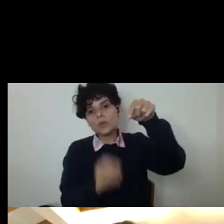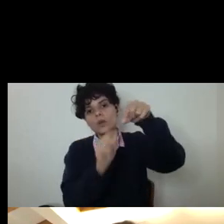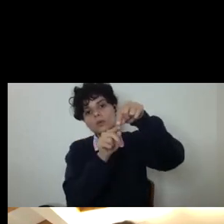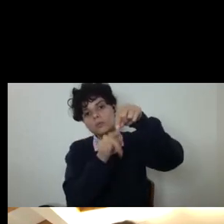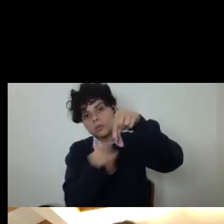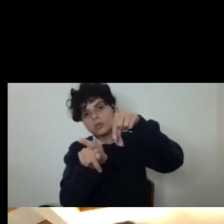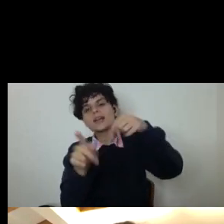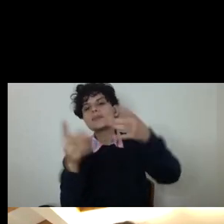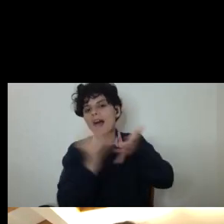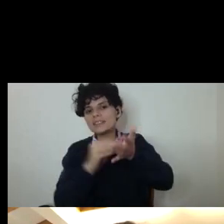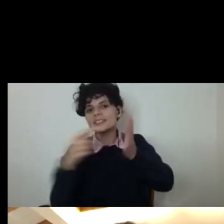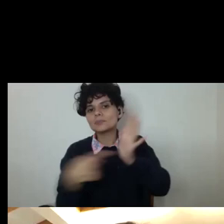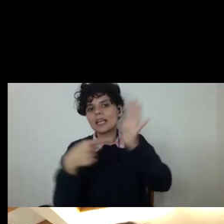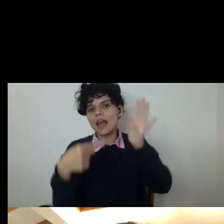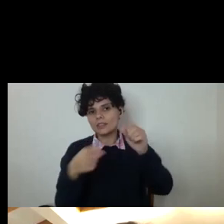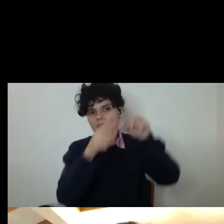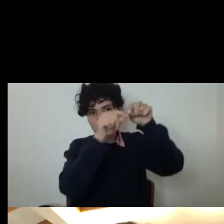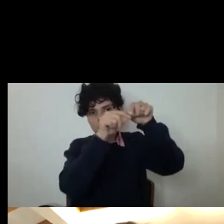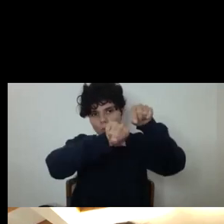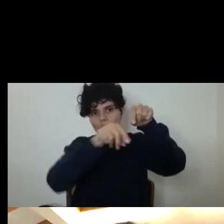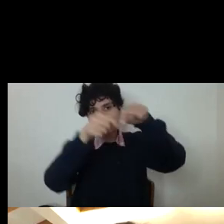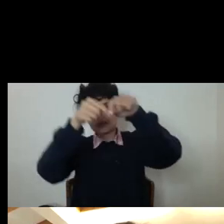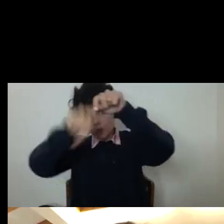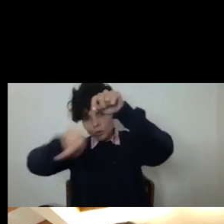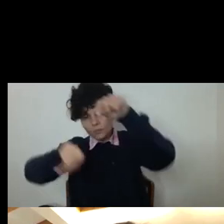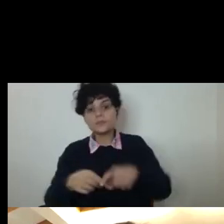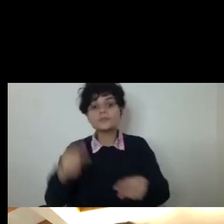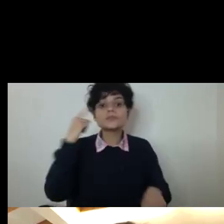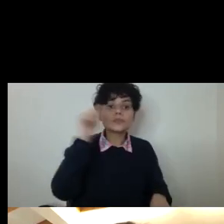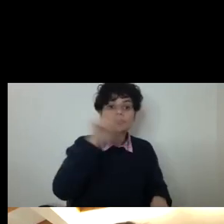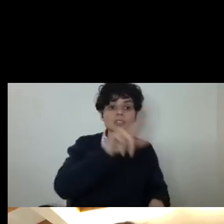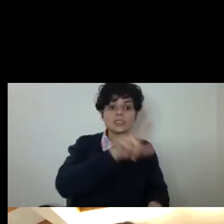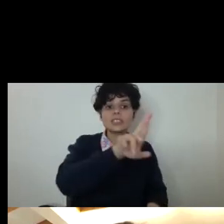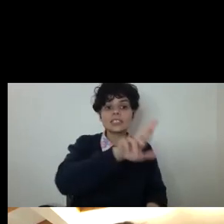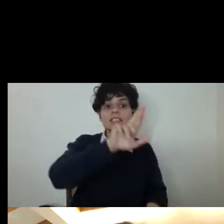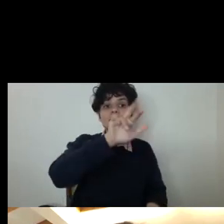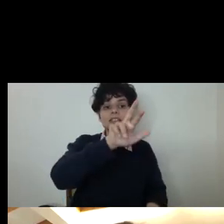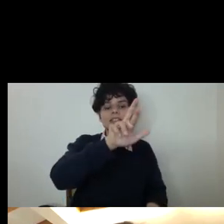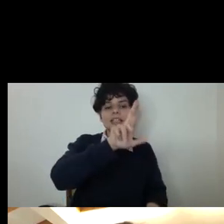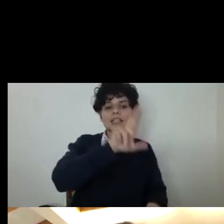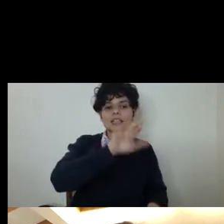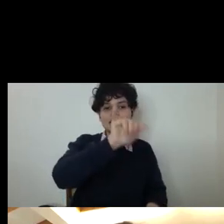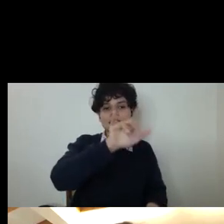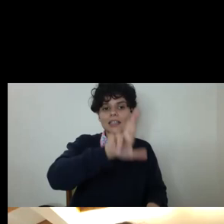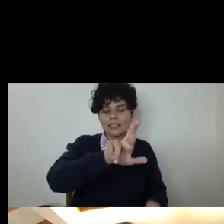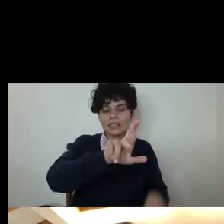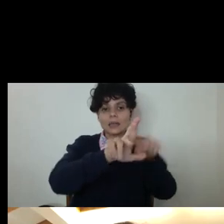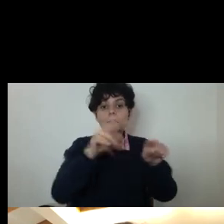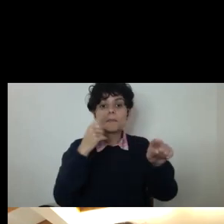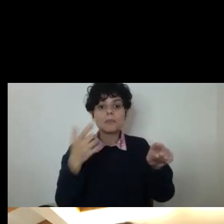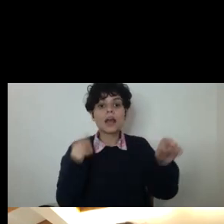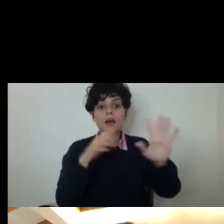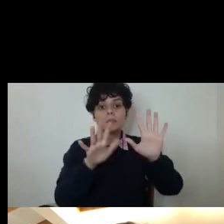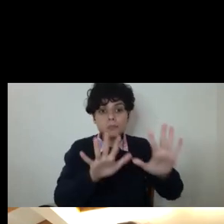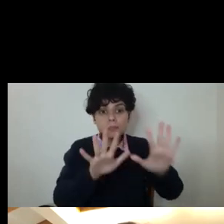espina. En cambio, si lo tratamos con ranodina inhibitoria, eso está completamente inhibido. No